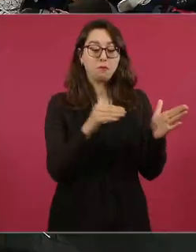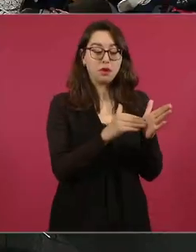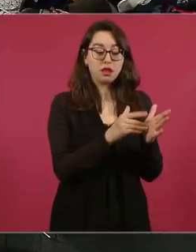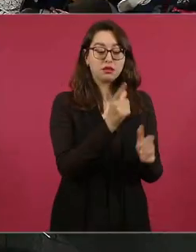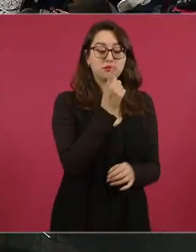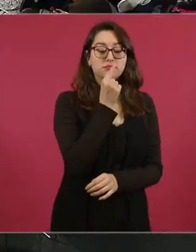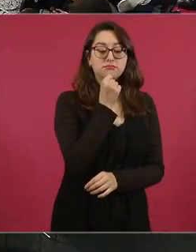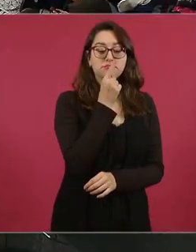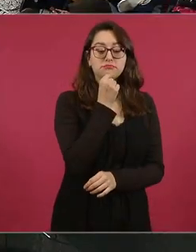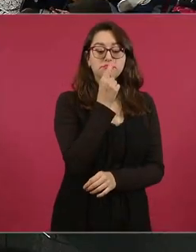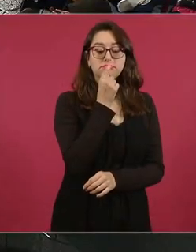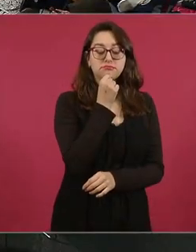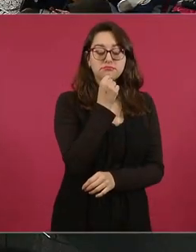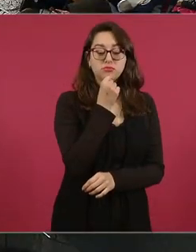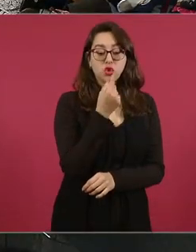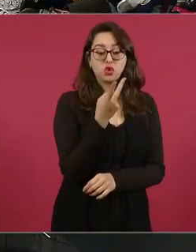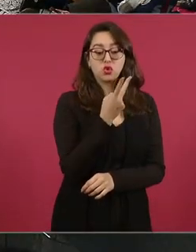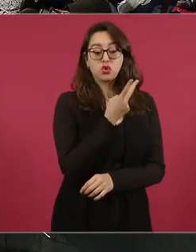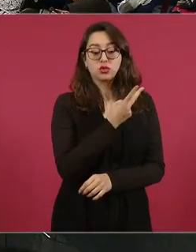265